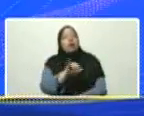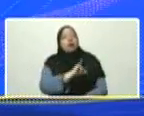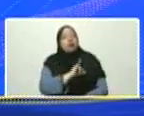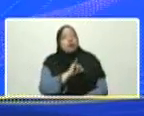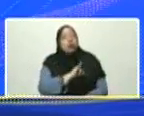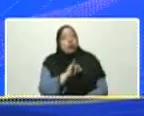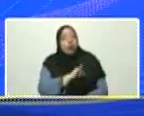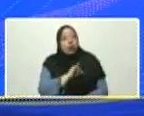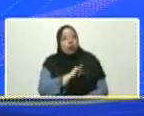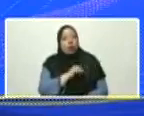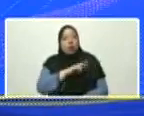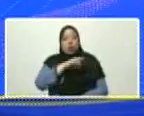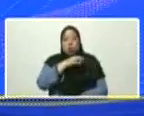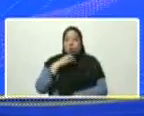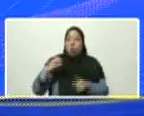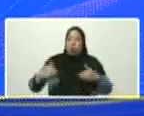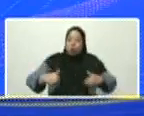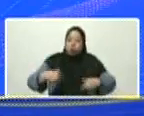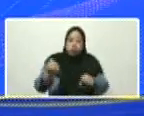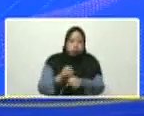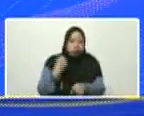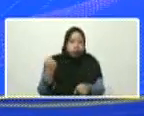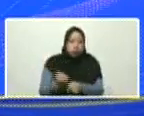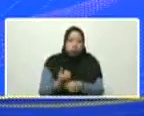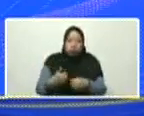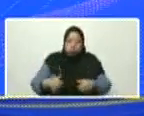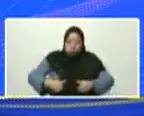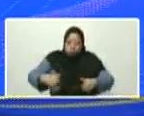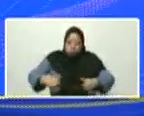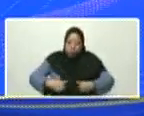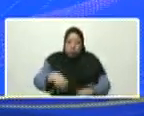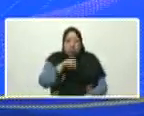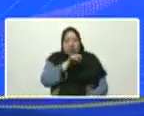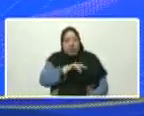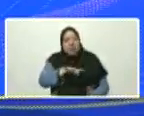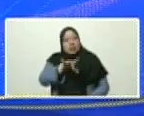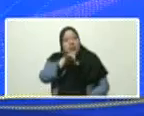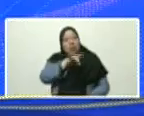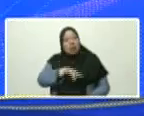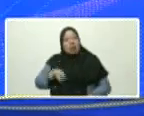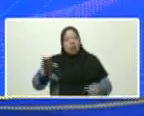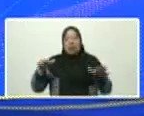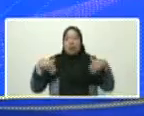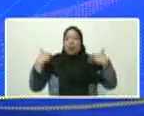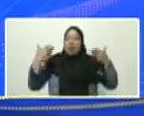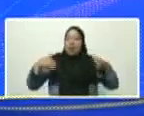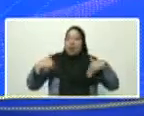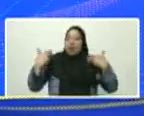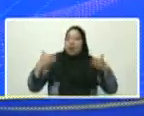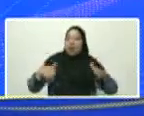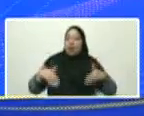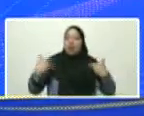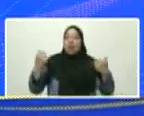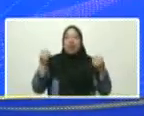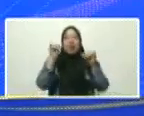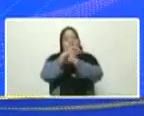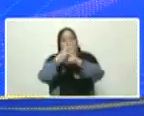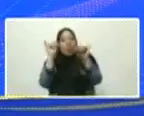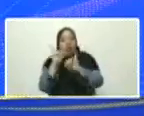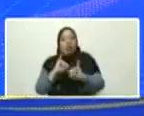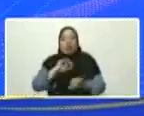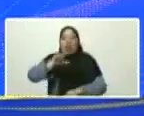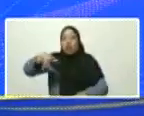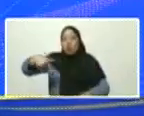es celebrar nuestro compromiso, es sentir el gozo y la alegría de tener como padre de